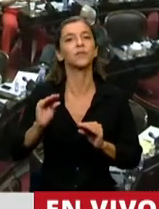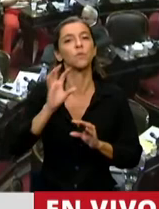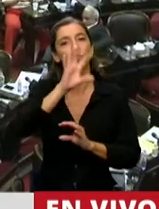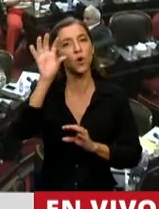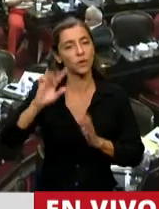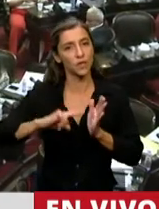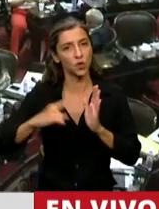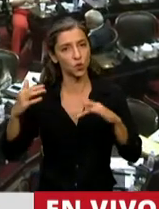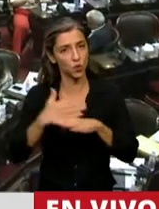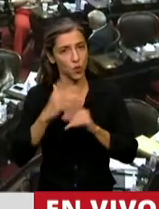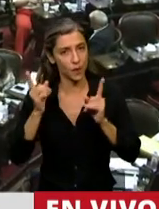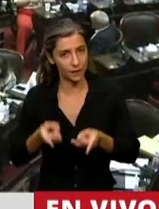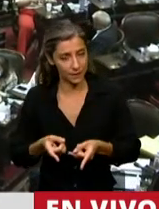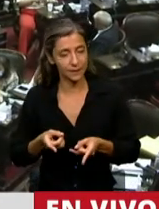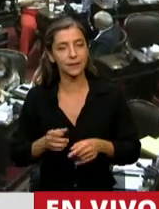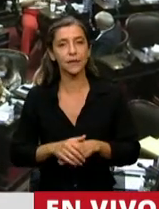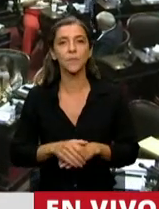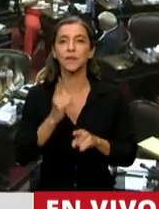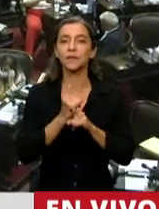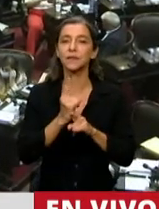Autónoma de Buenos Aires, también con una mirada